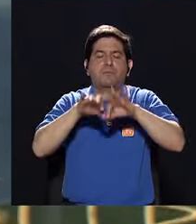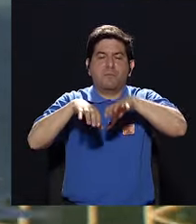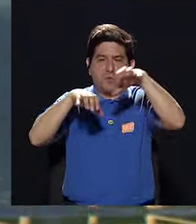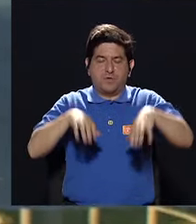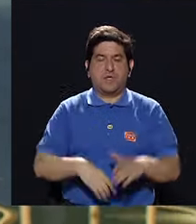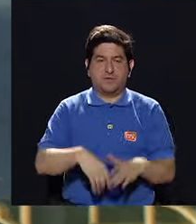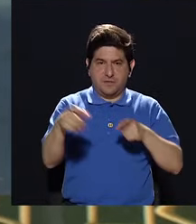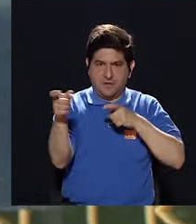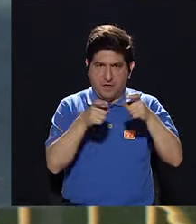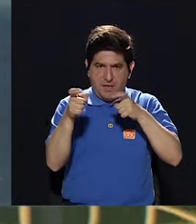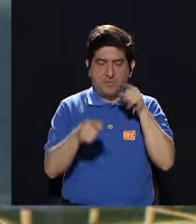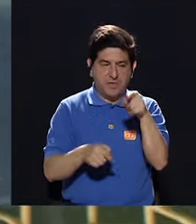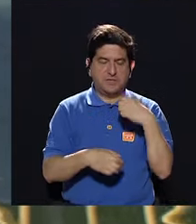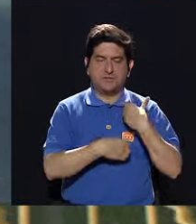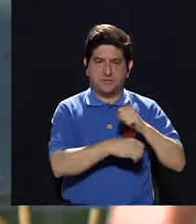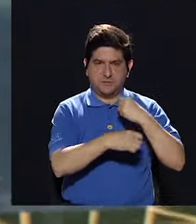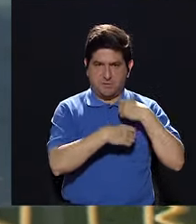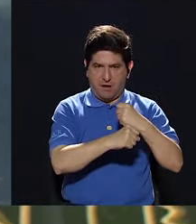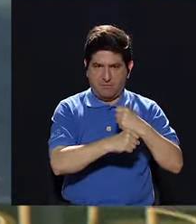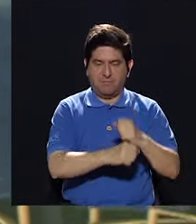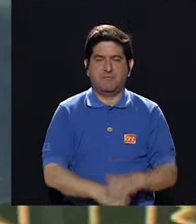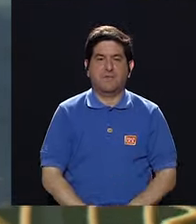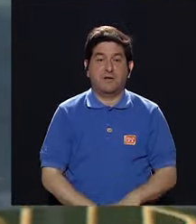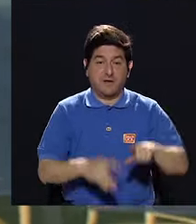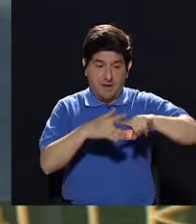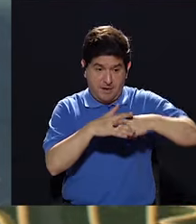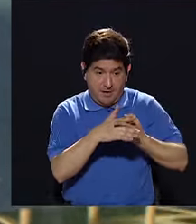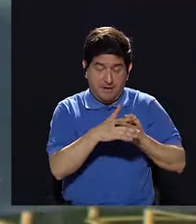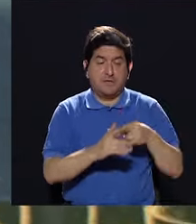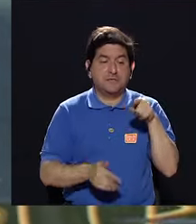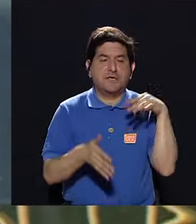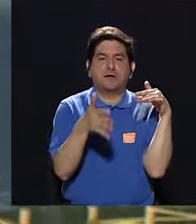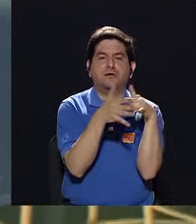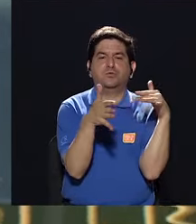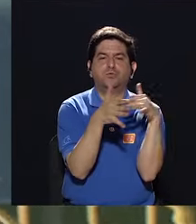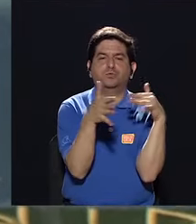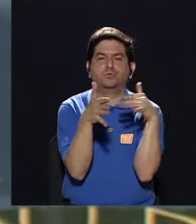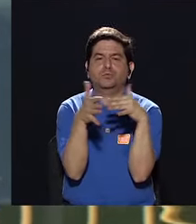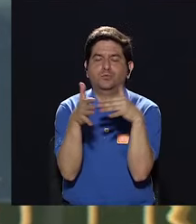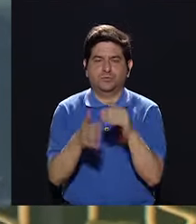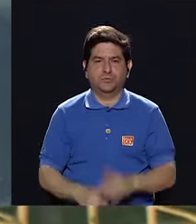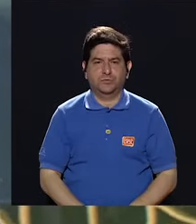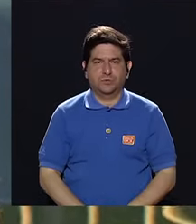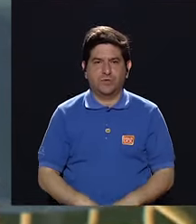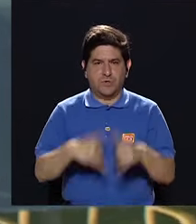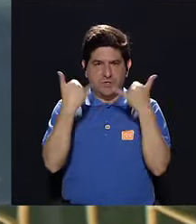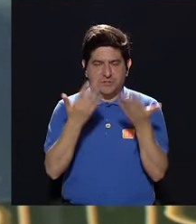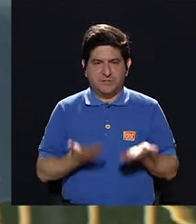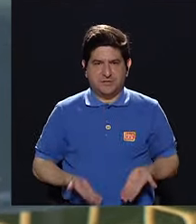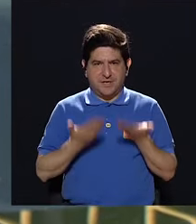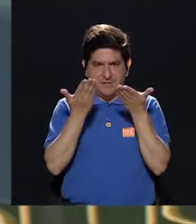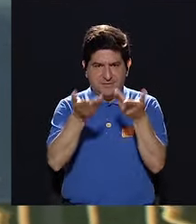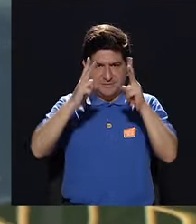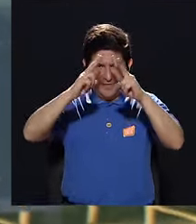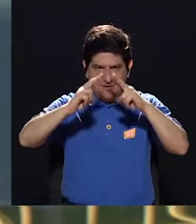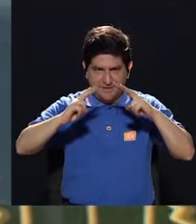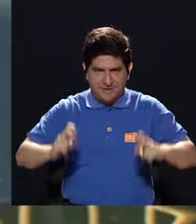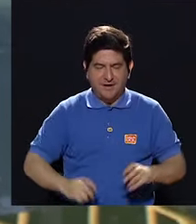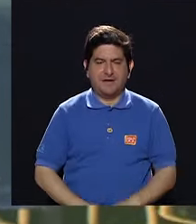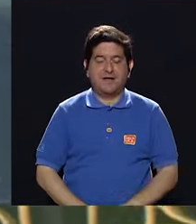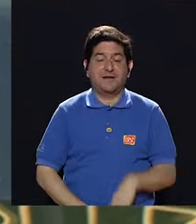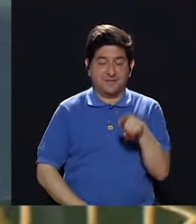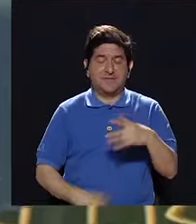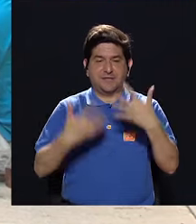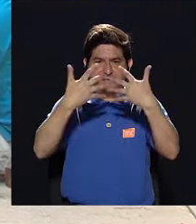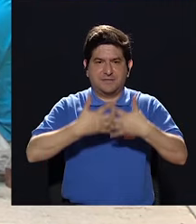administrado por la municipalidad. Entonces fue de ahí donde arrancamos con los estudios. A partir de que se entrega el análisis de la